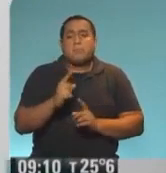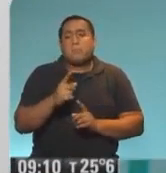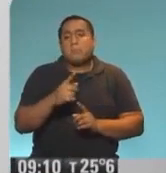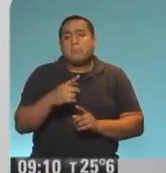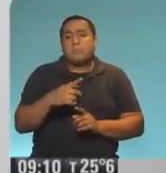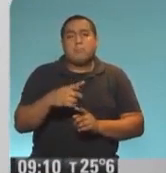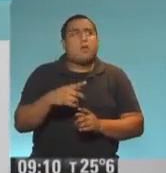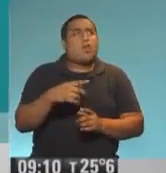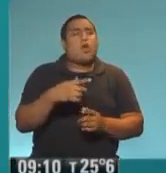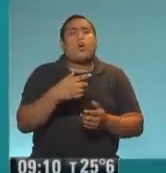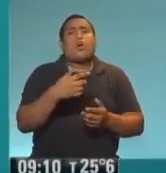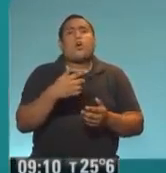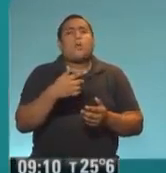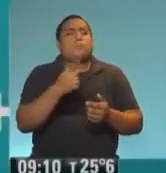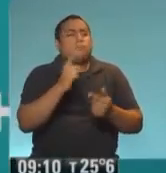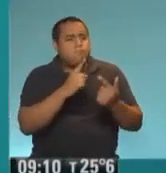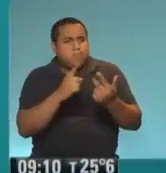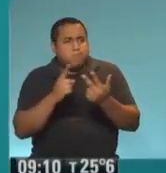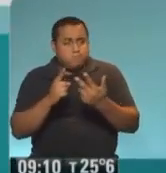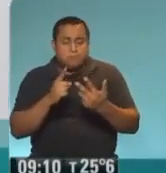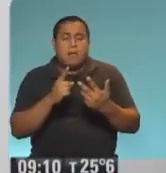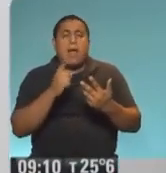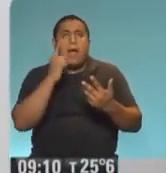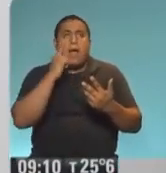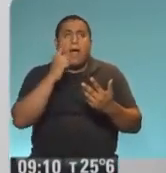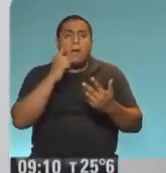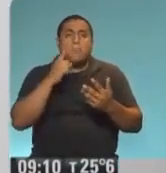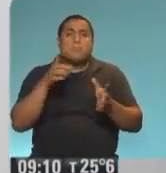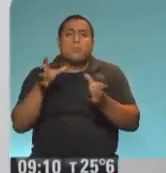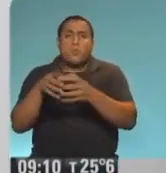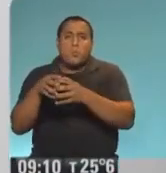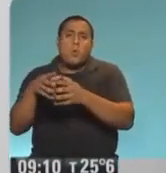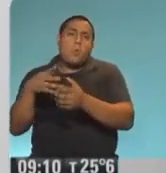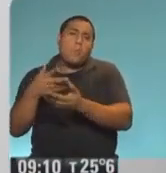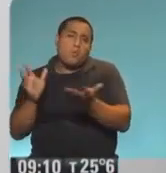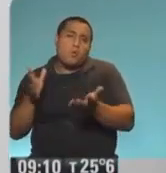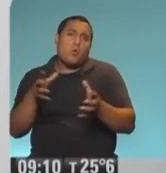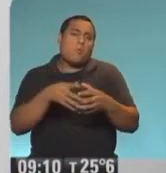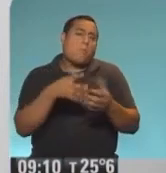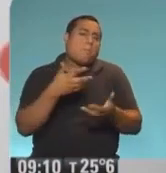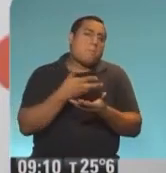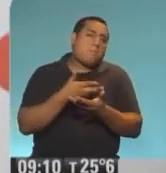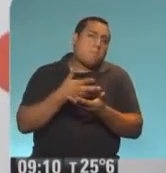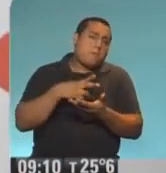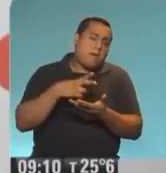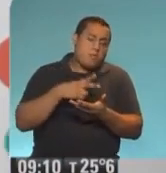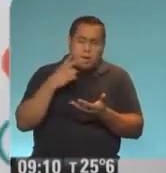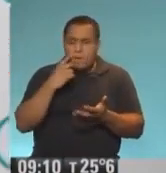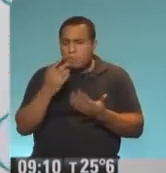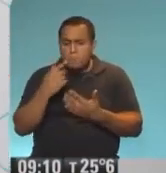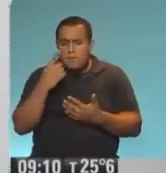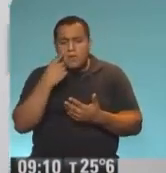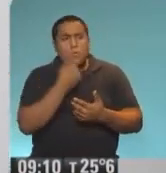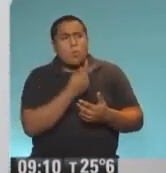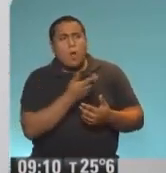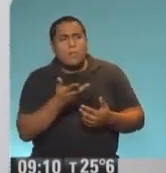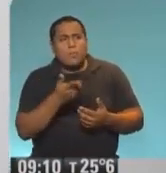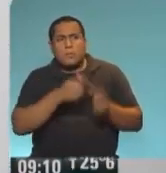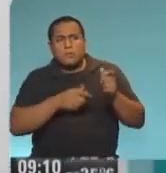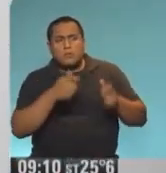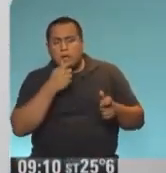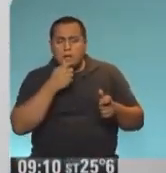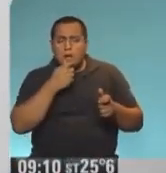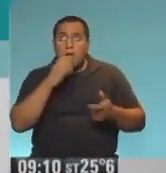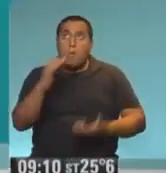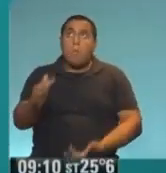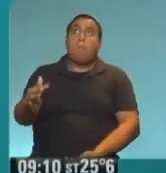por provincia, es como se hizo la asignación de recursos. Se hace un indicador porcentual, y entonces lo que llegue de